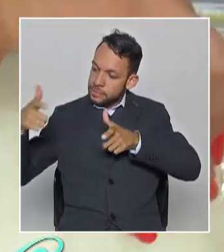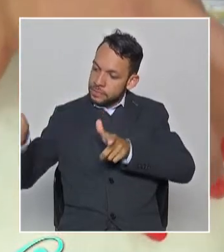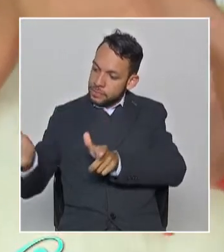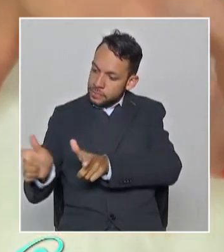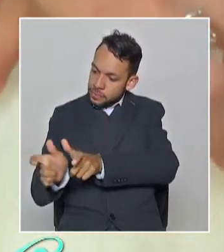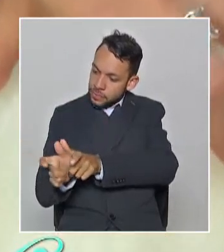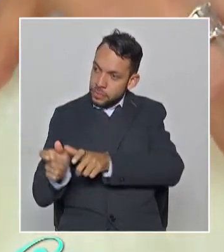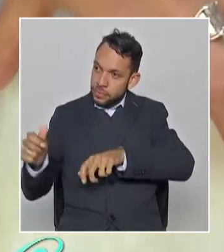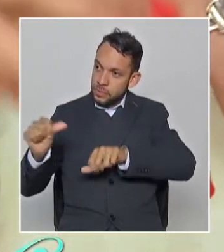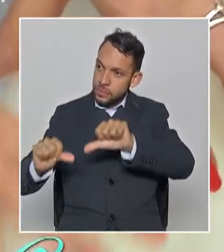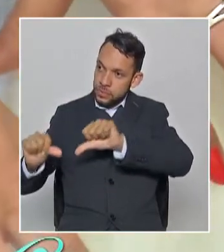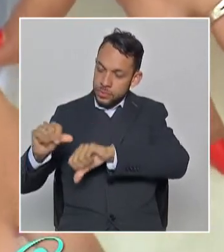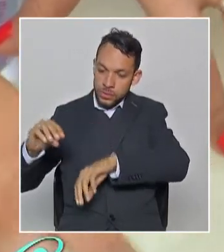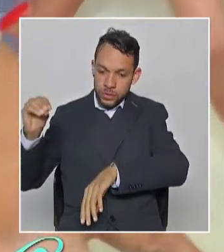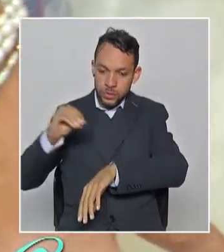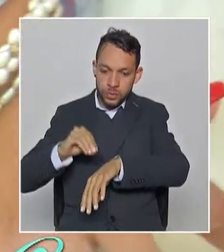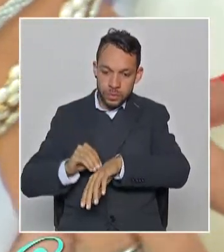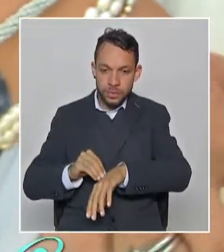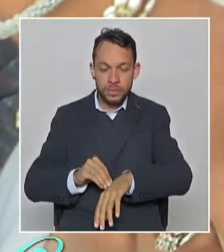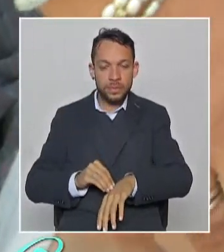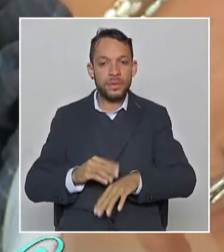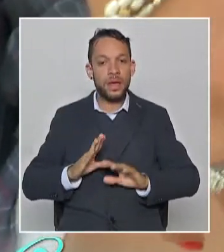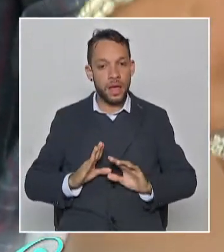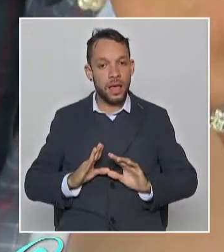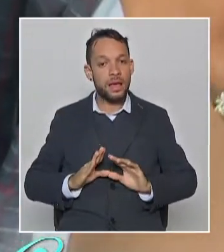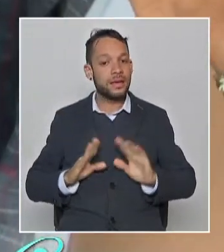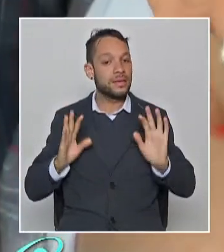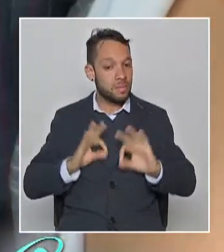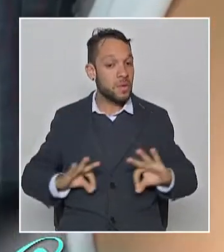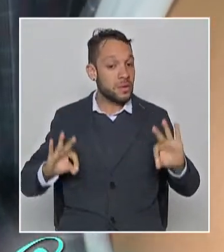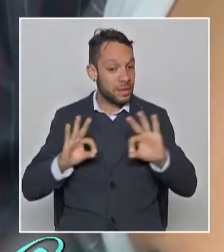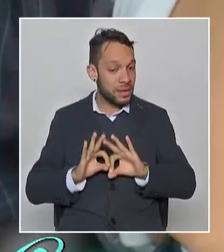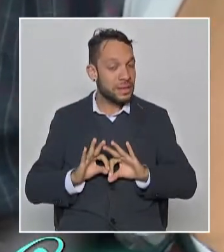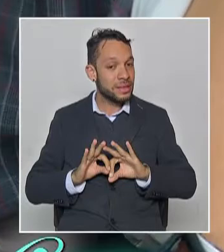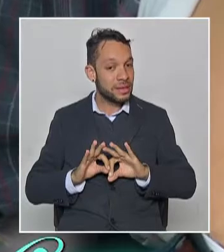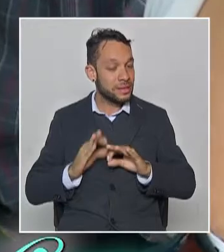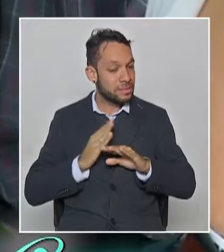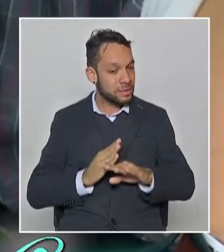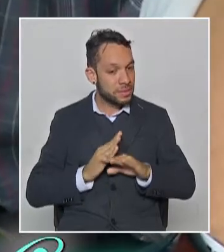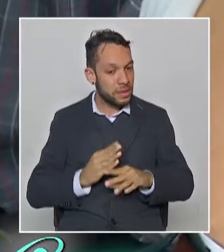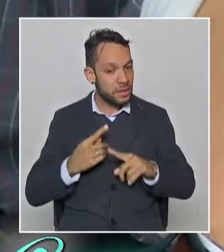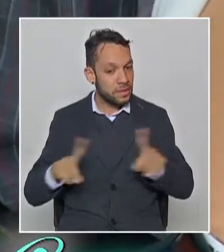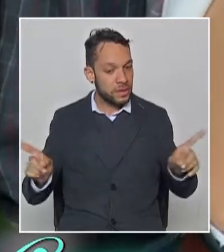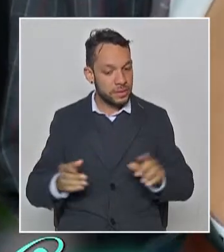vaya a tener una reacción más No es grave. la abeja que llegó al cholado. No, no, no es la abeja, para nada.